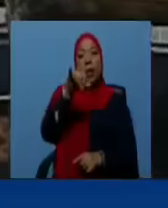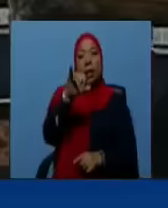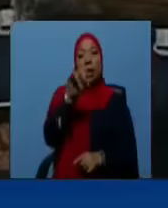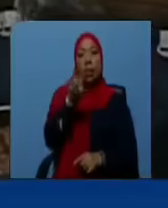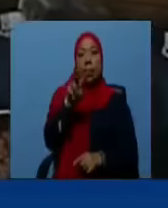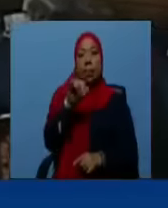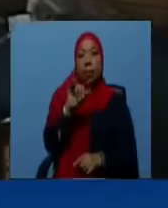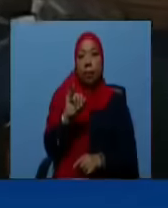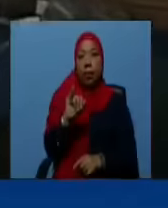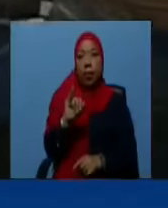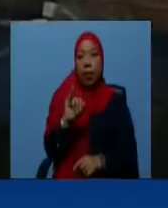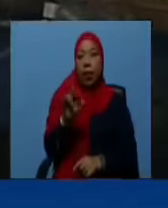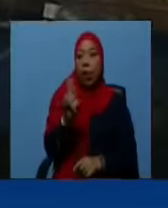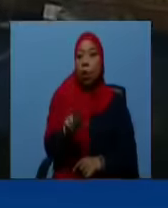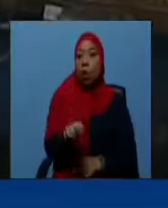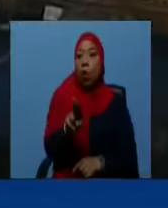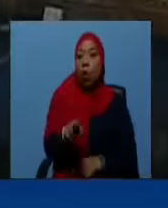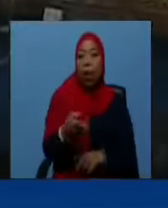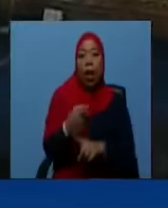los Recadi, más nunca.